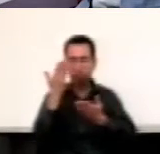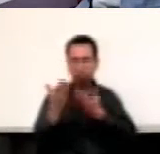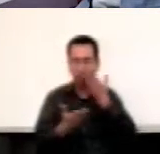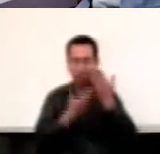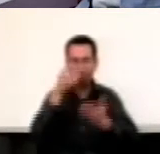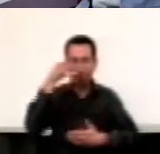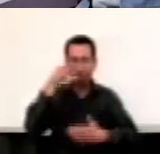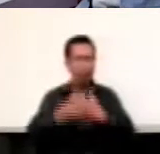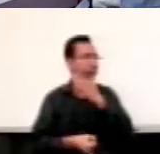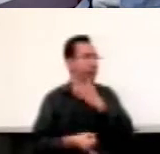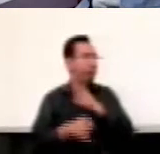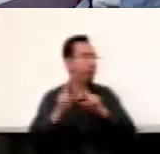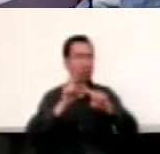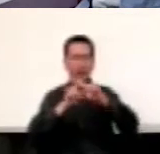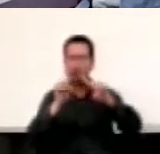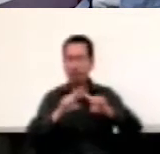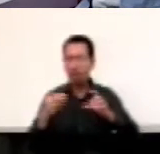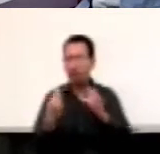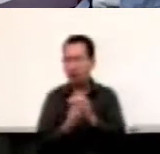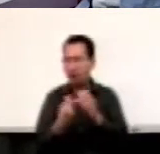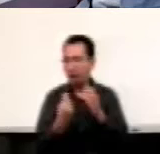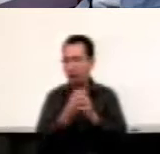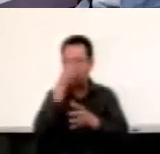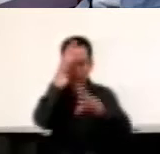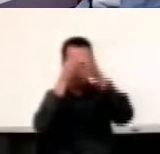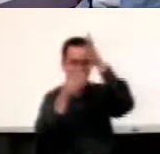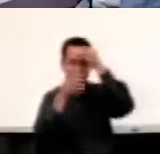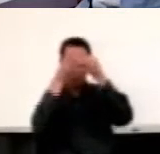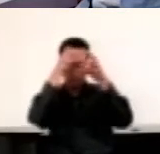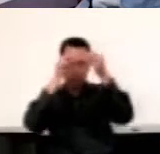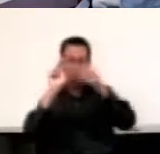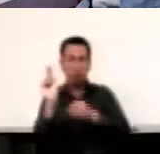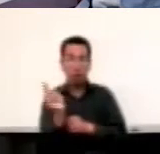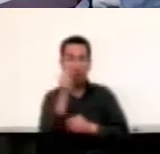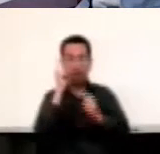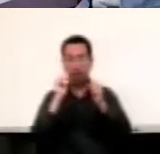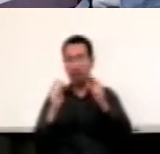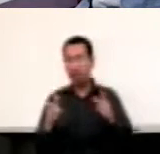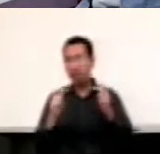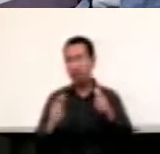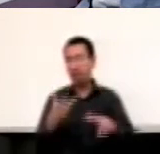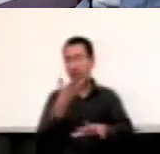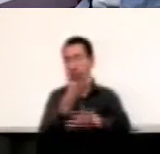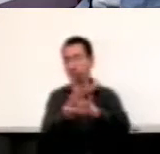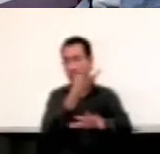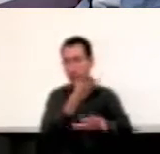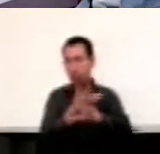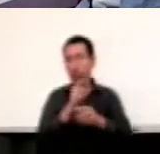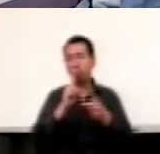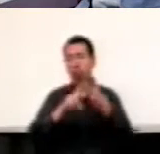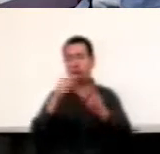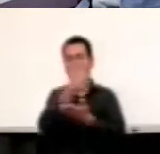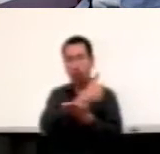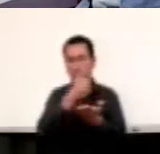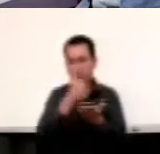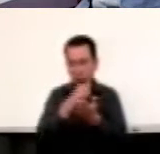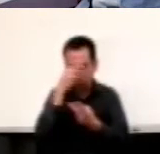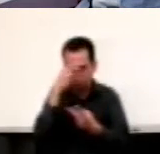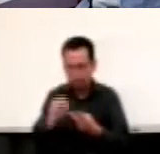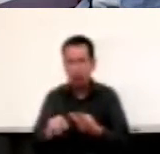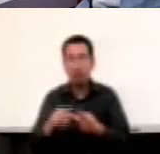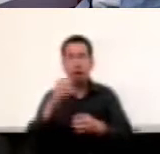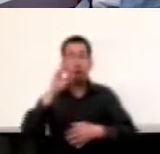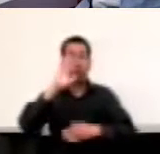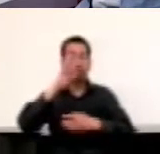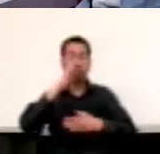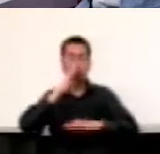ha tomado diversos cursos, entre los que destacan cursos en la Universidad de Texas en Dallas, en el CIDE en la Ciudad de México o en la Suprema